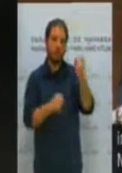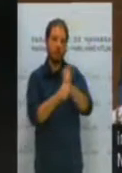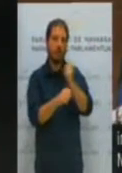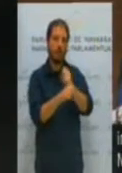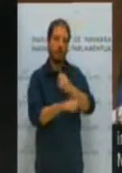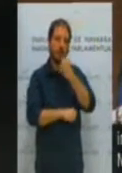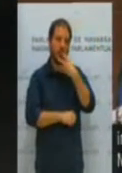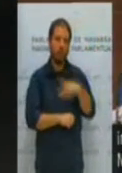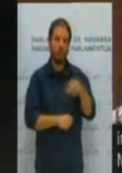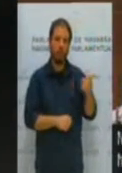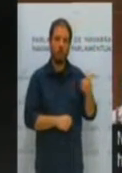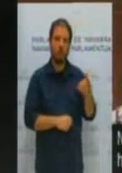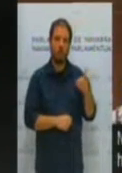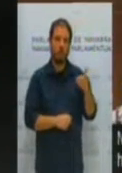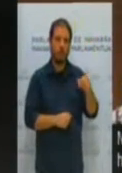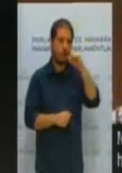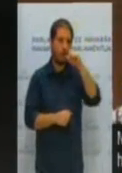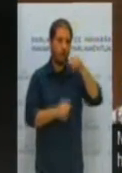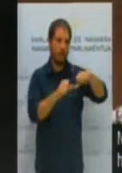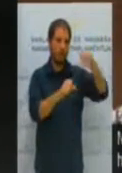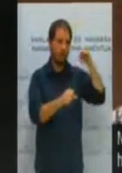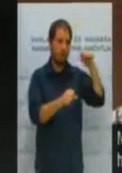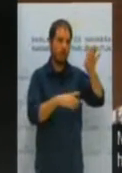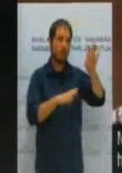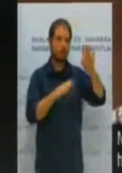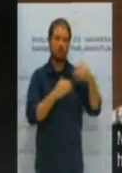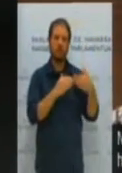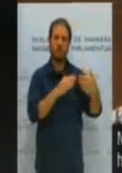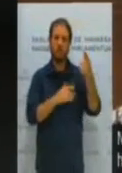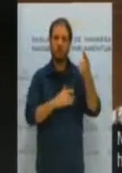estos años y lo va a seguir ejerciendo.